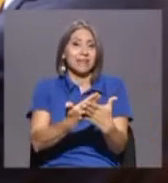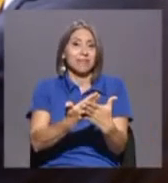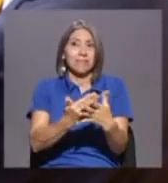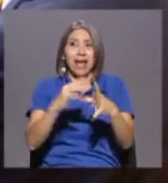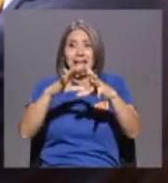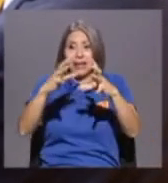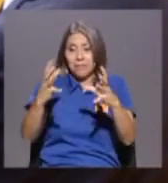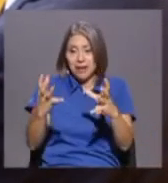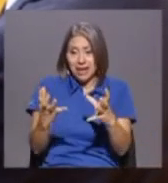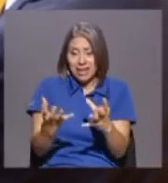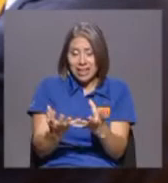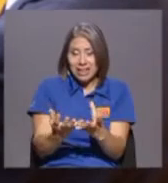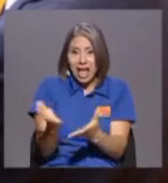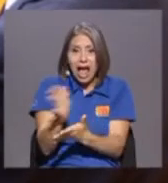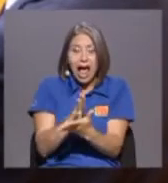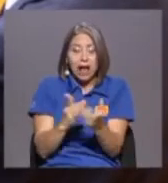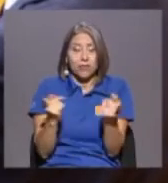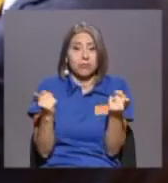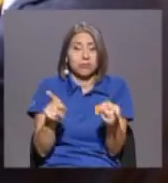está más cercana.